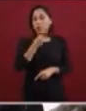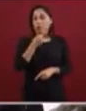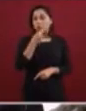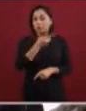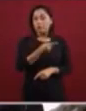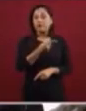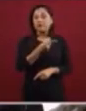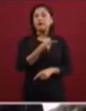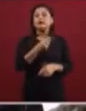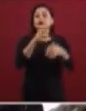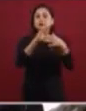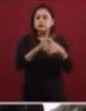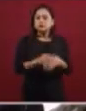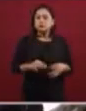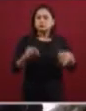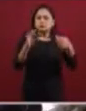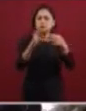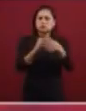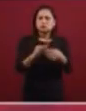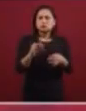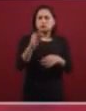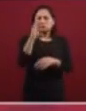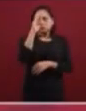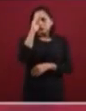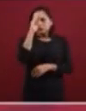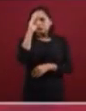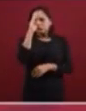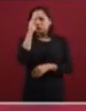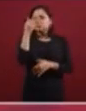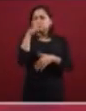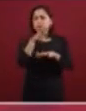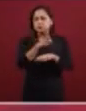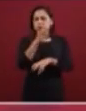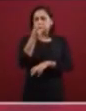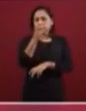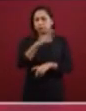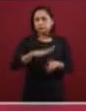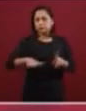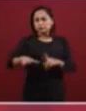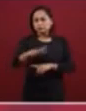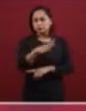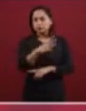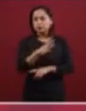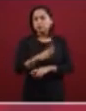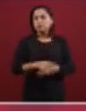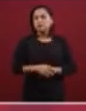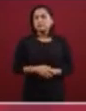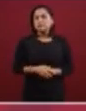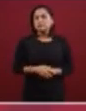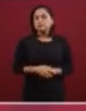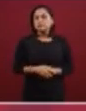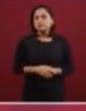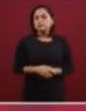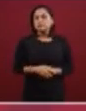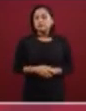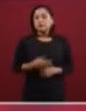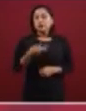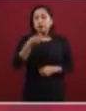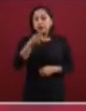Y lo importante es que lo hace un hombre con mucho dinero.